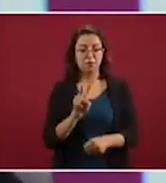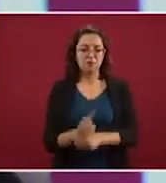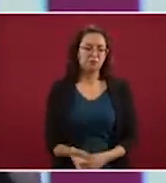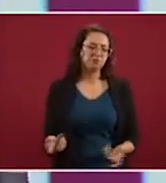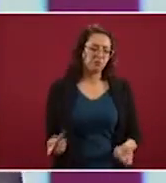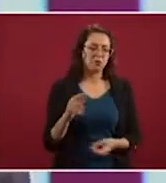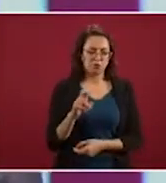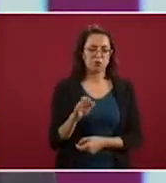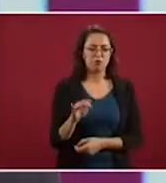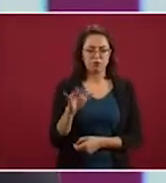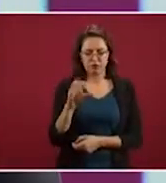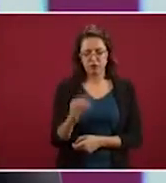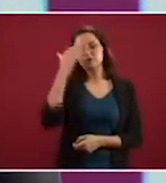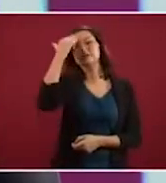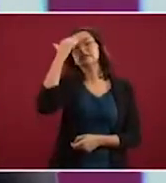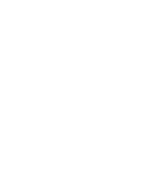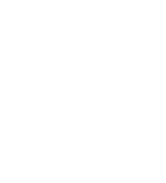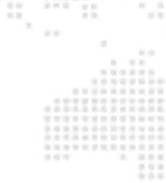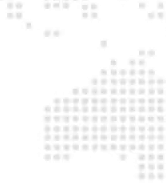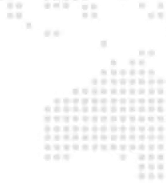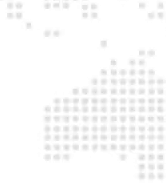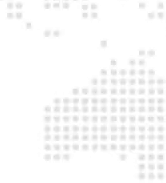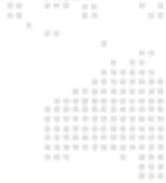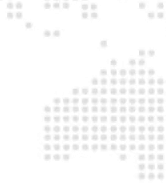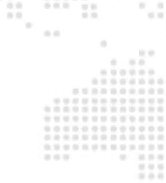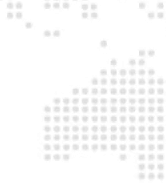importante experiencia en quienes tienen las remesas